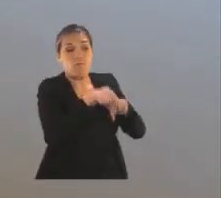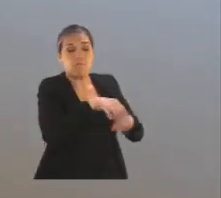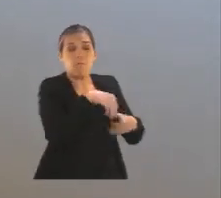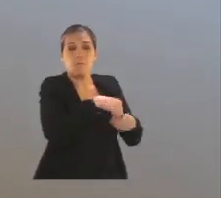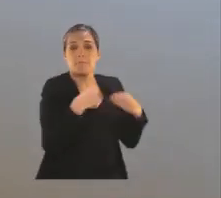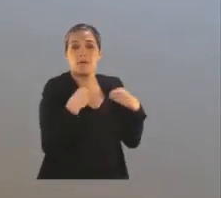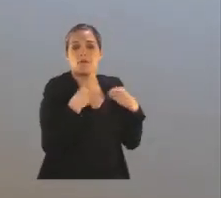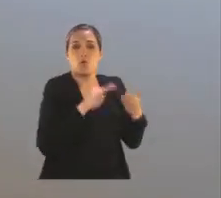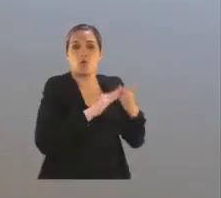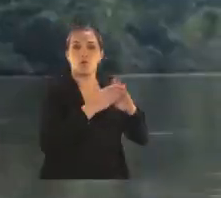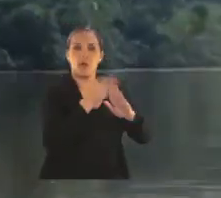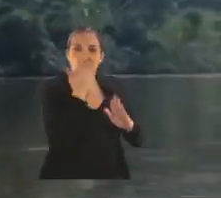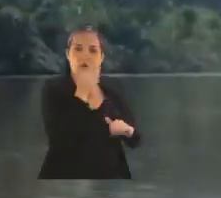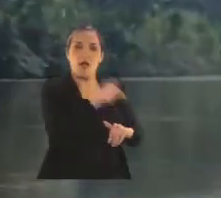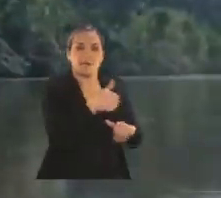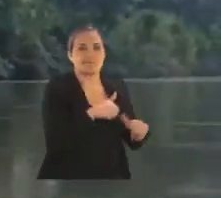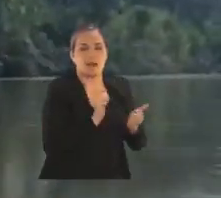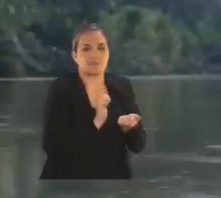zona.